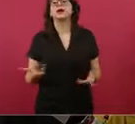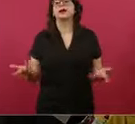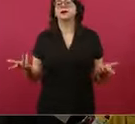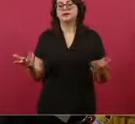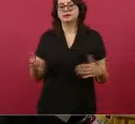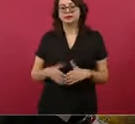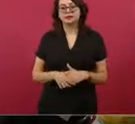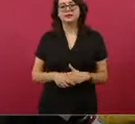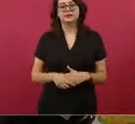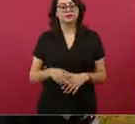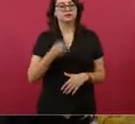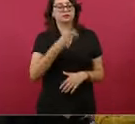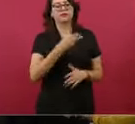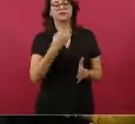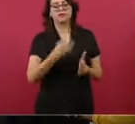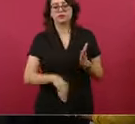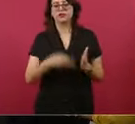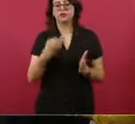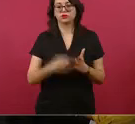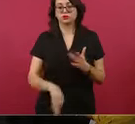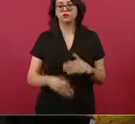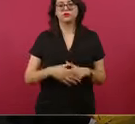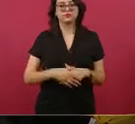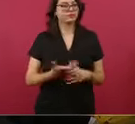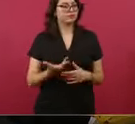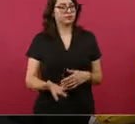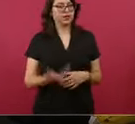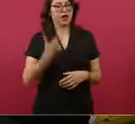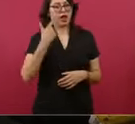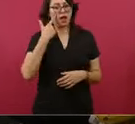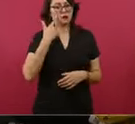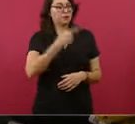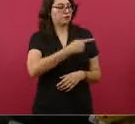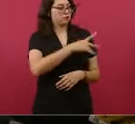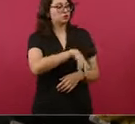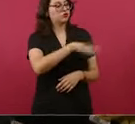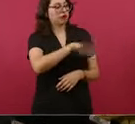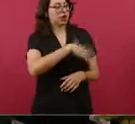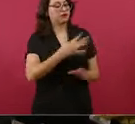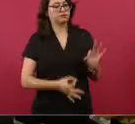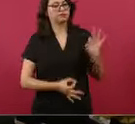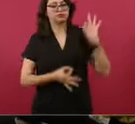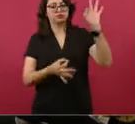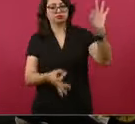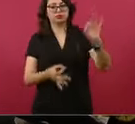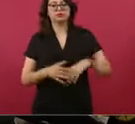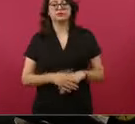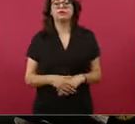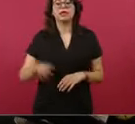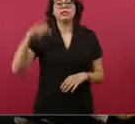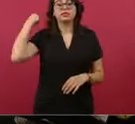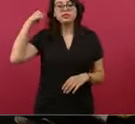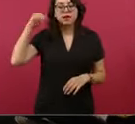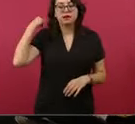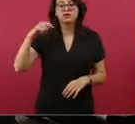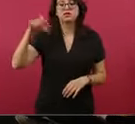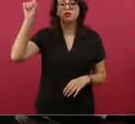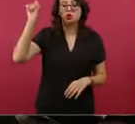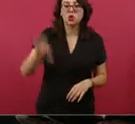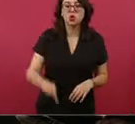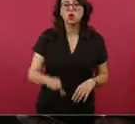se expuso aquí, pero el sí. Diario Basta. A ver, aquí podemos buscarlo y ponerlo. Tabasco Hoy también, y de hecho Tabasco Hoy fue…